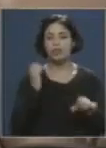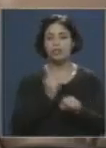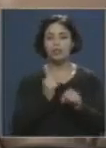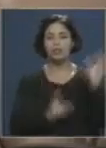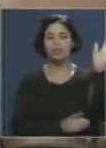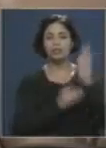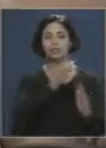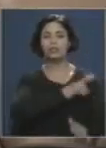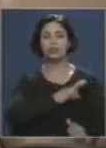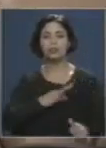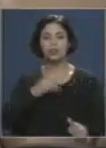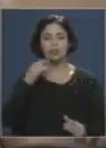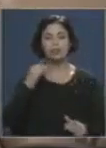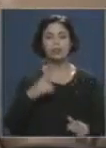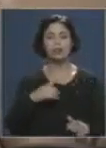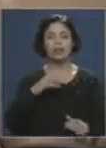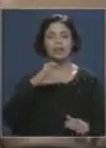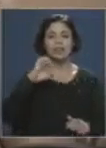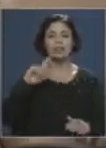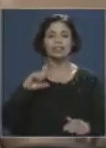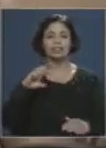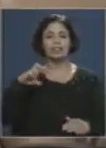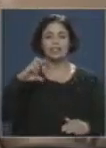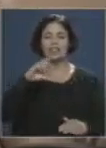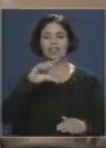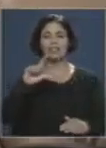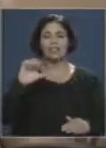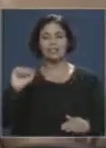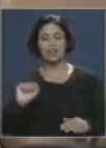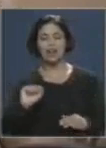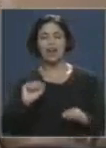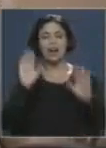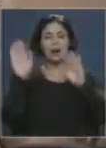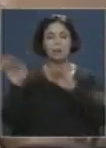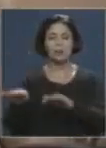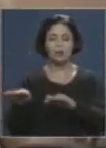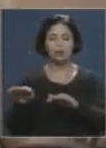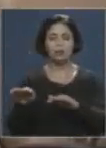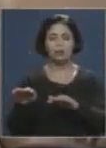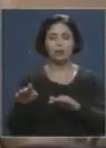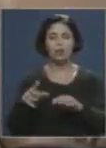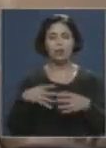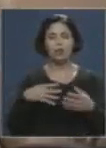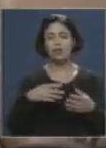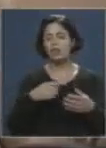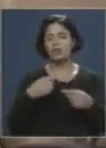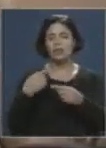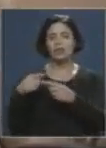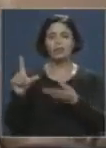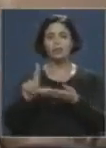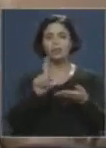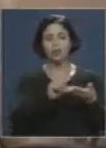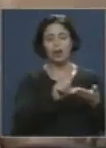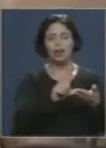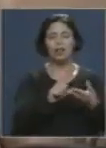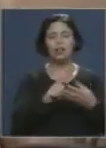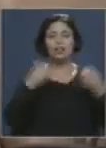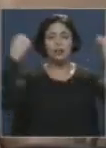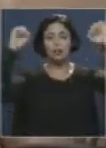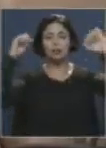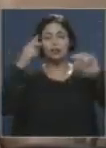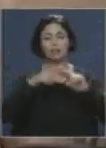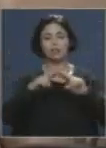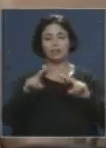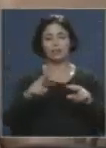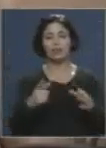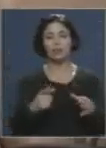desarrolló el ministro Pablo Esquella, logró apoyar cientos y cientos de campos deportivos que se están hoy día ejecutando para